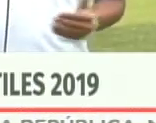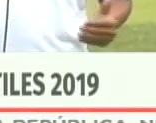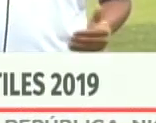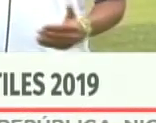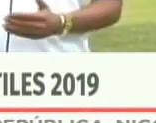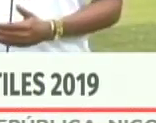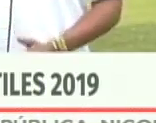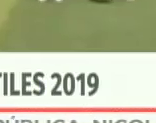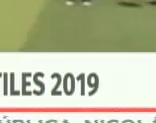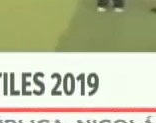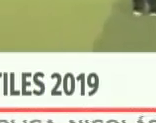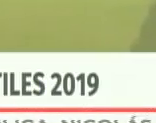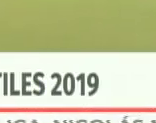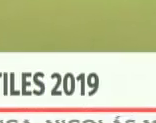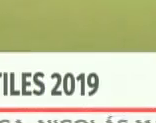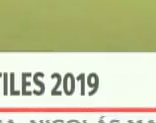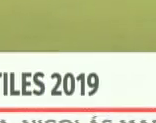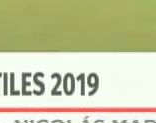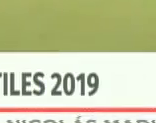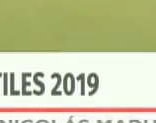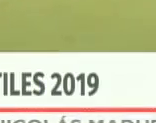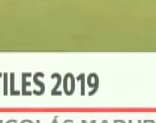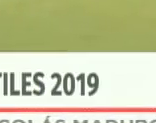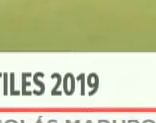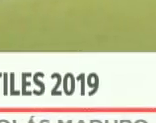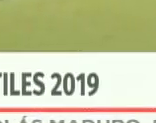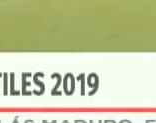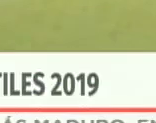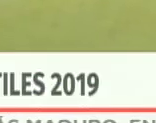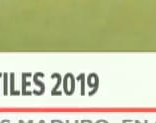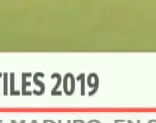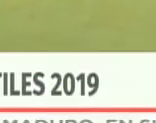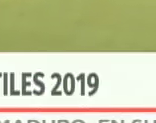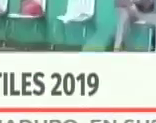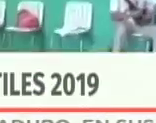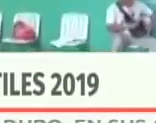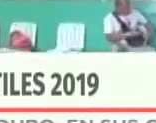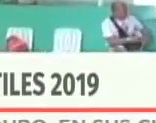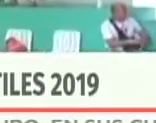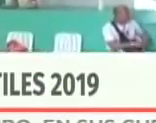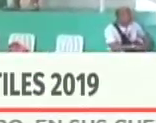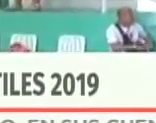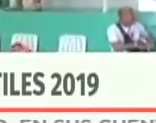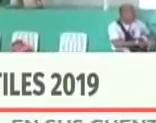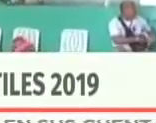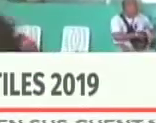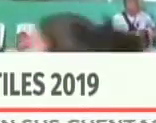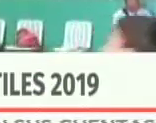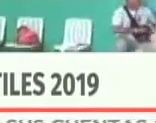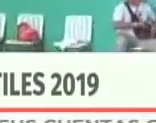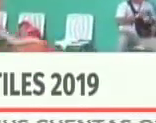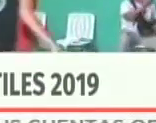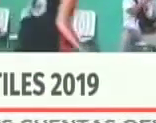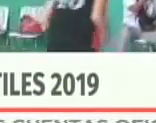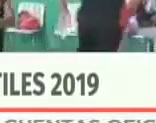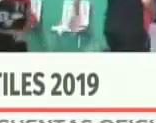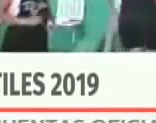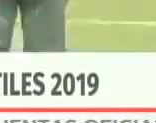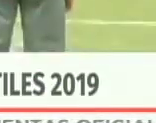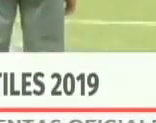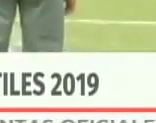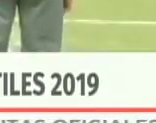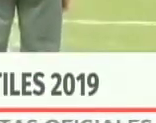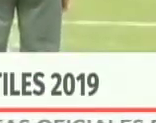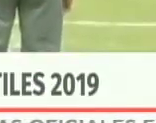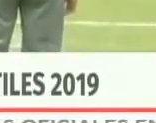en pleno durante todos estos días. Así que bueno, presidente, muchísimas gracias. Alejandro. Sí, presidente, cuente usted con que estaremos